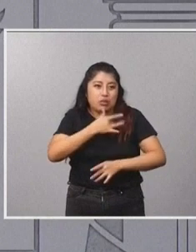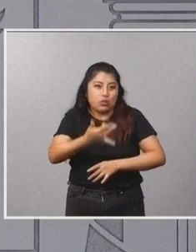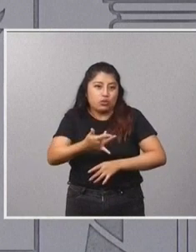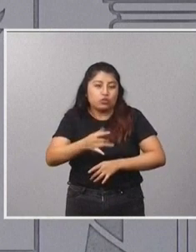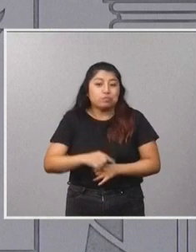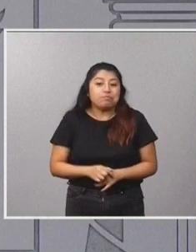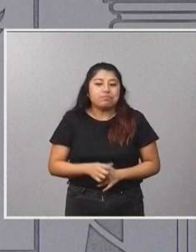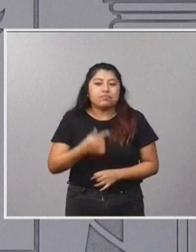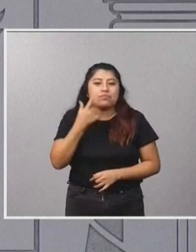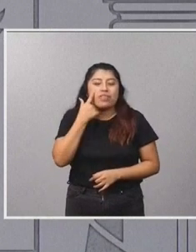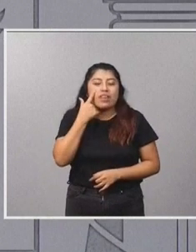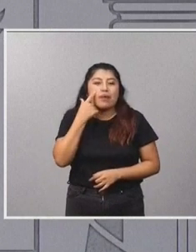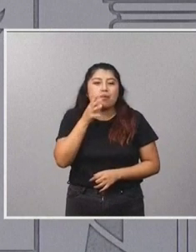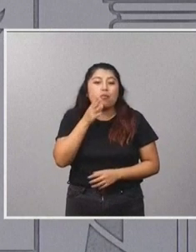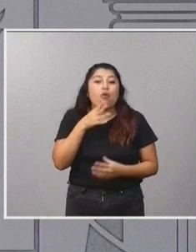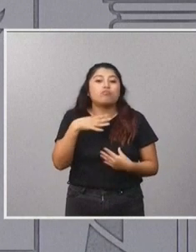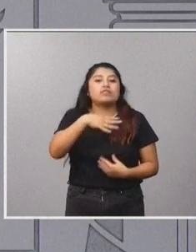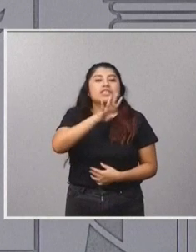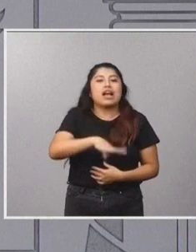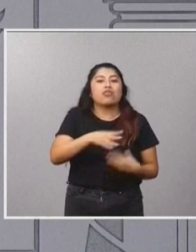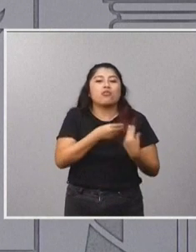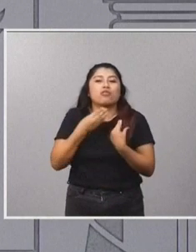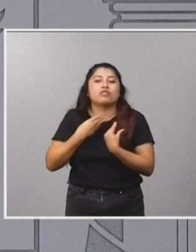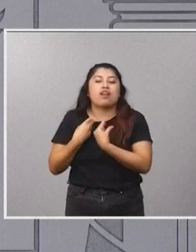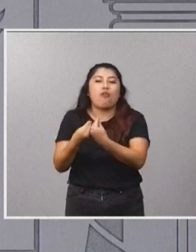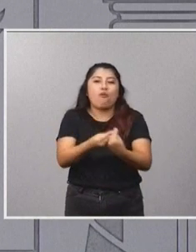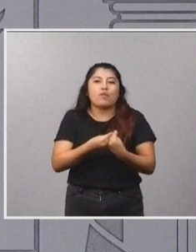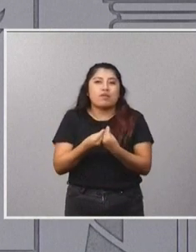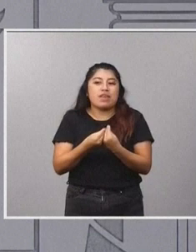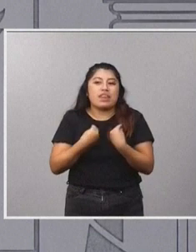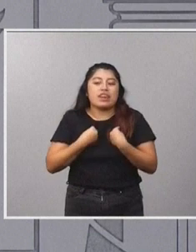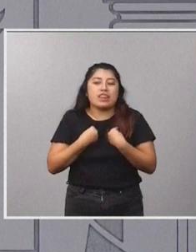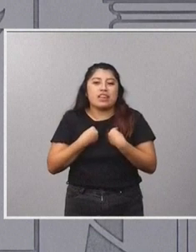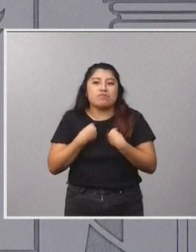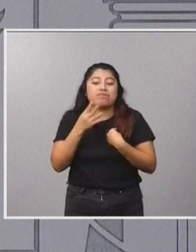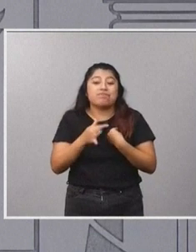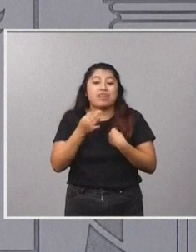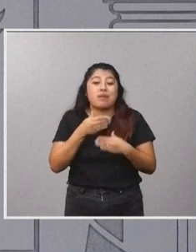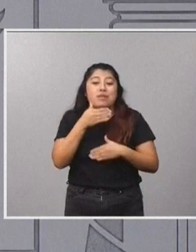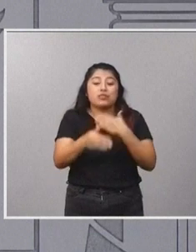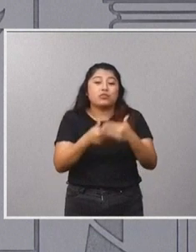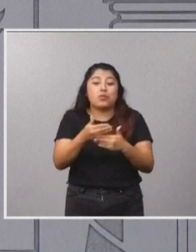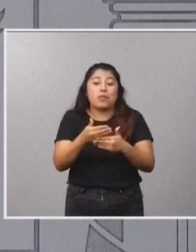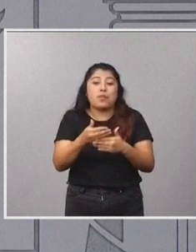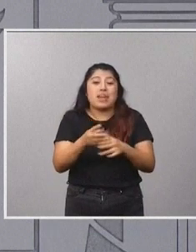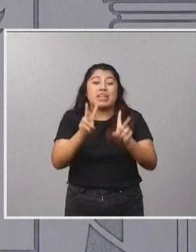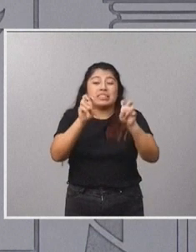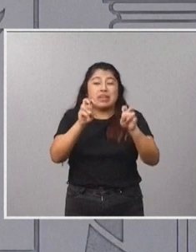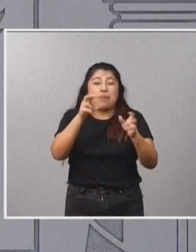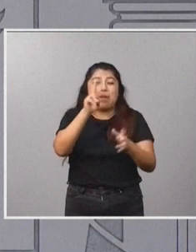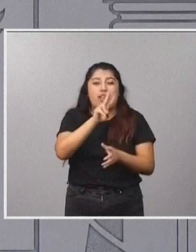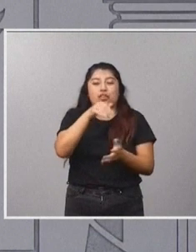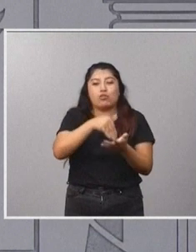beneficiosos que iba a tener para la convivencia en Cataluña y para también el superar lo sucedido en 2017